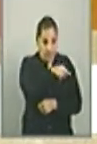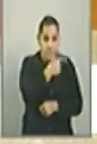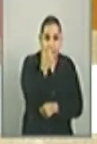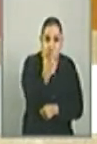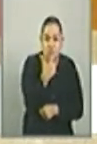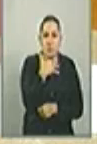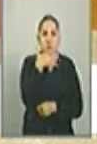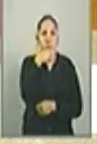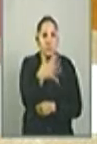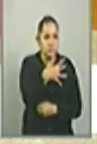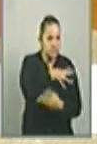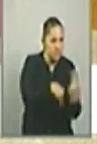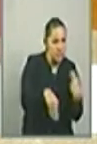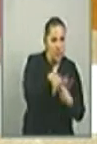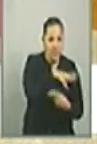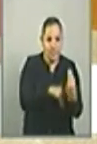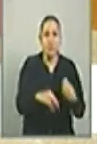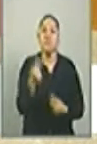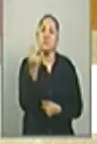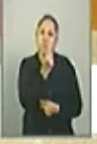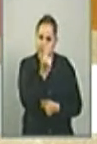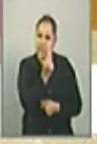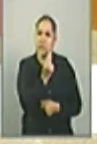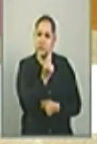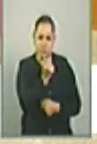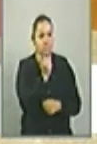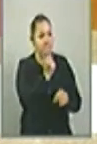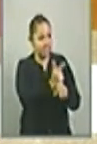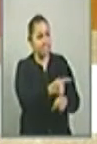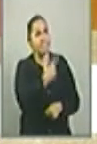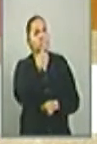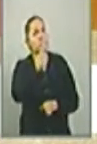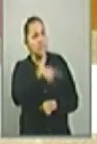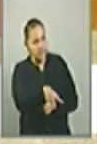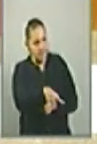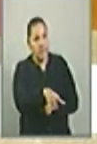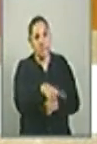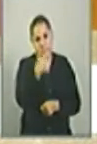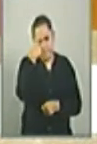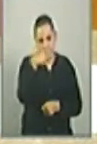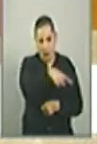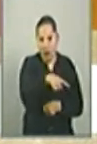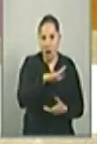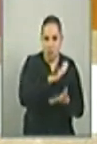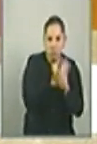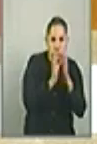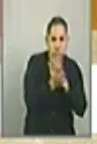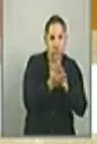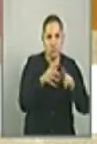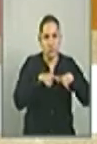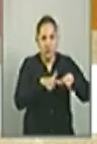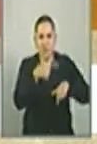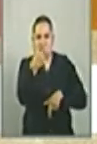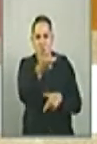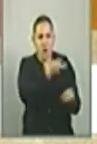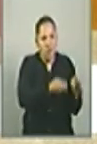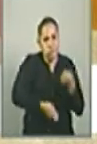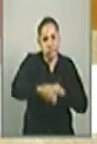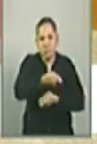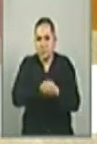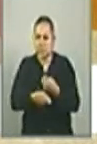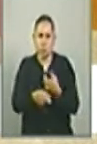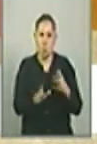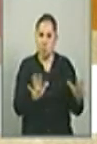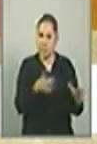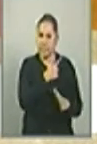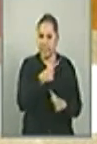dinero y el uso de estos recursos para actividades de la delincuencia organizada. Recordemos que en